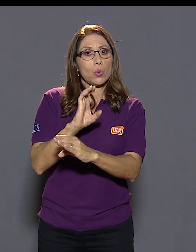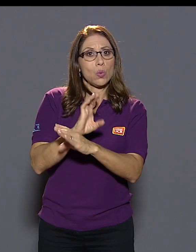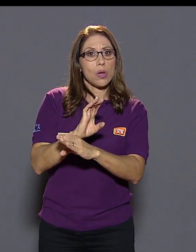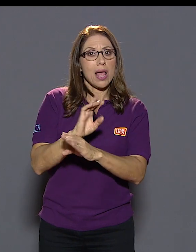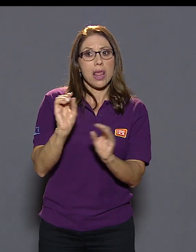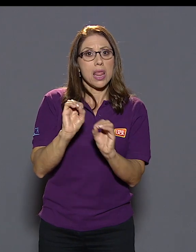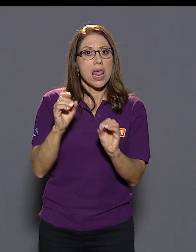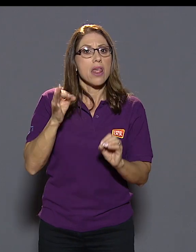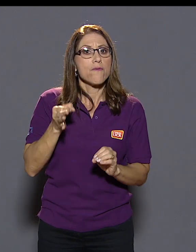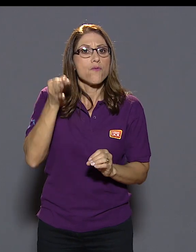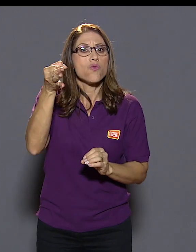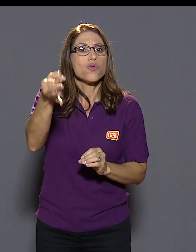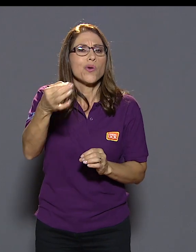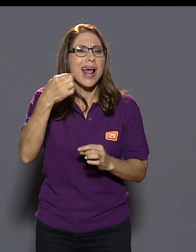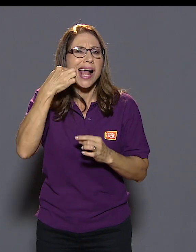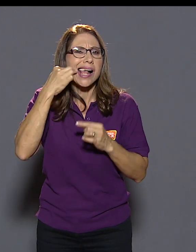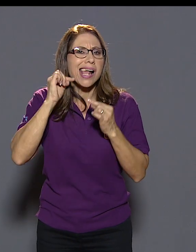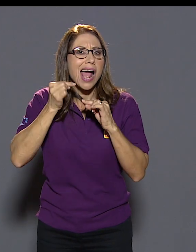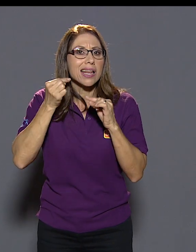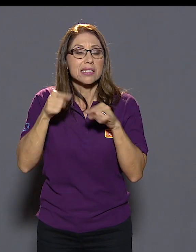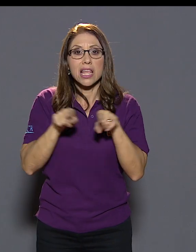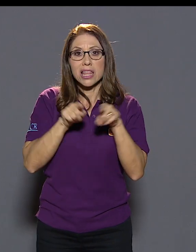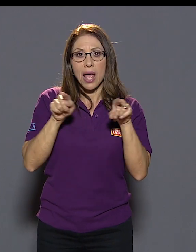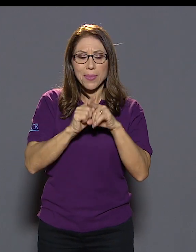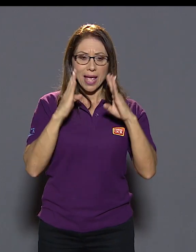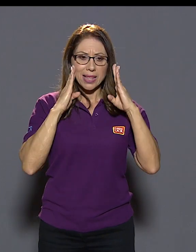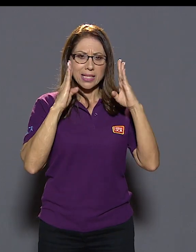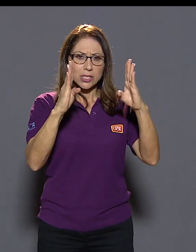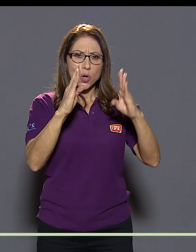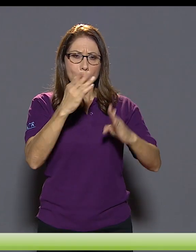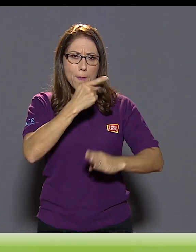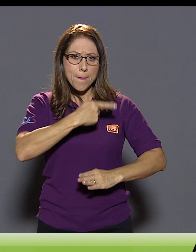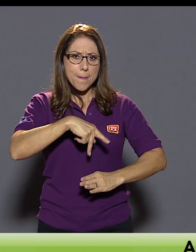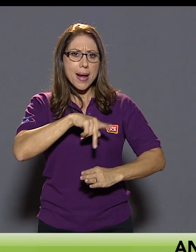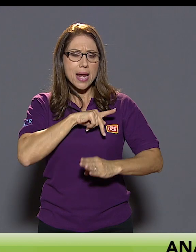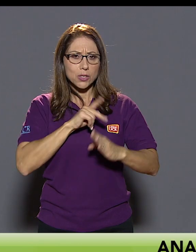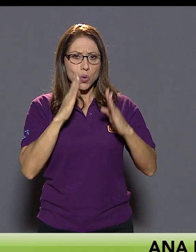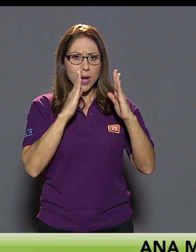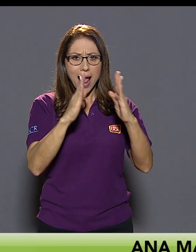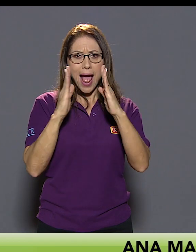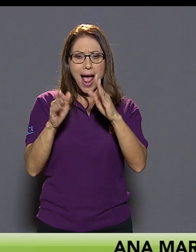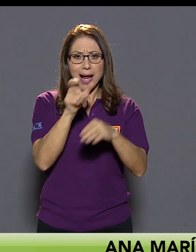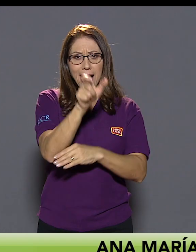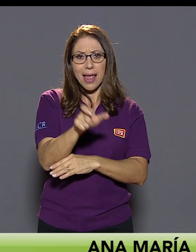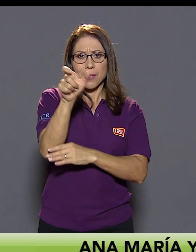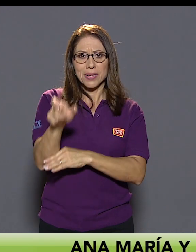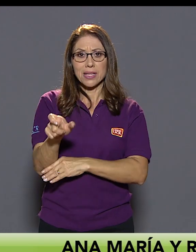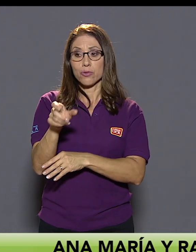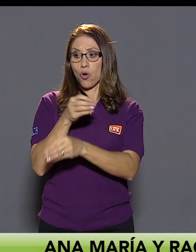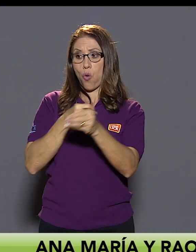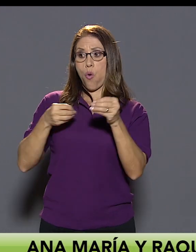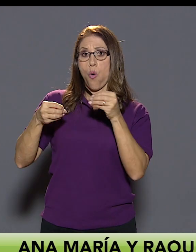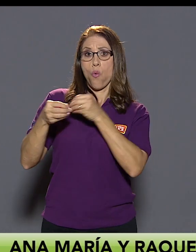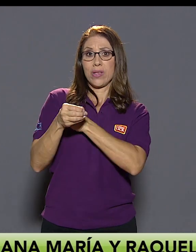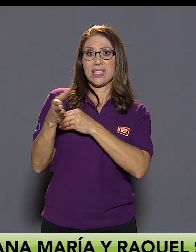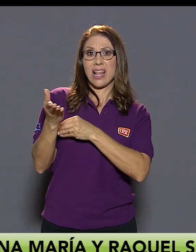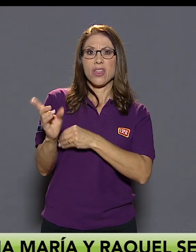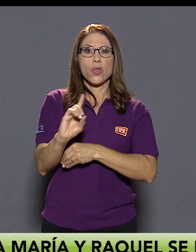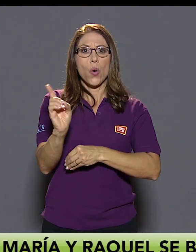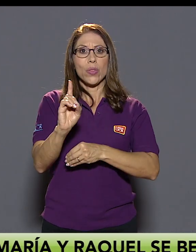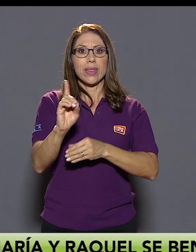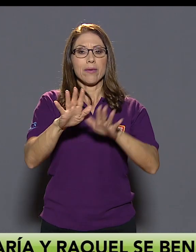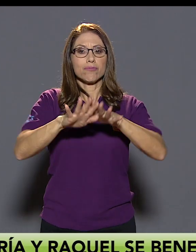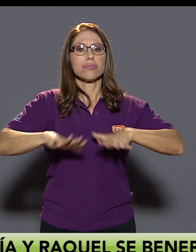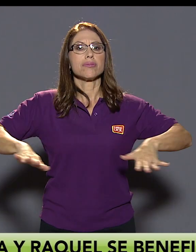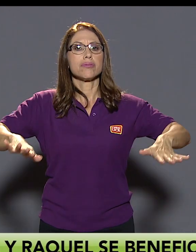caries y además les brindamos una atención muy personalizada a cada paciente. El consultorio se ubica en las instalaciones de la